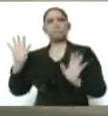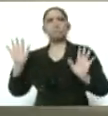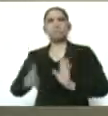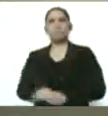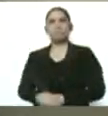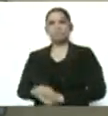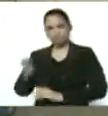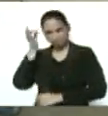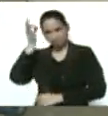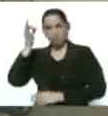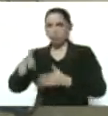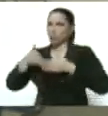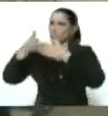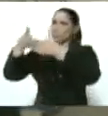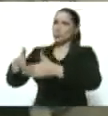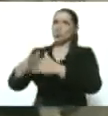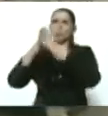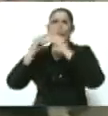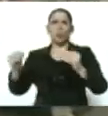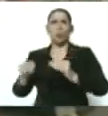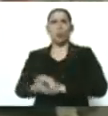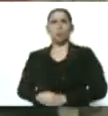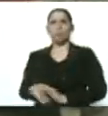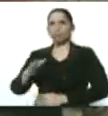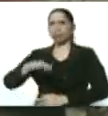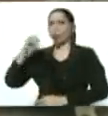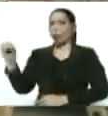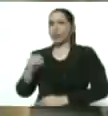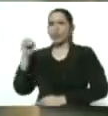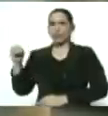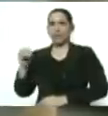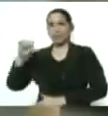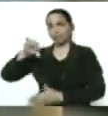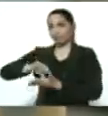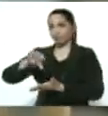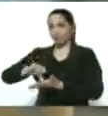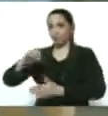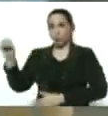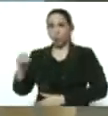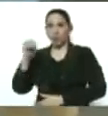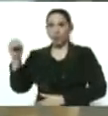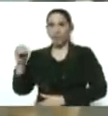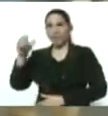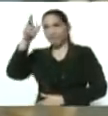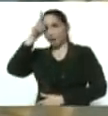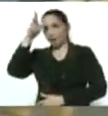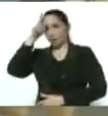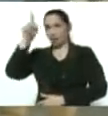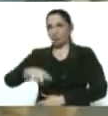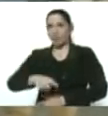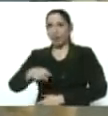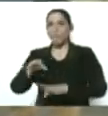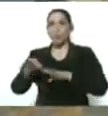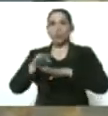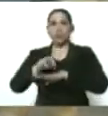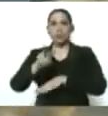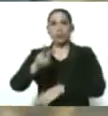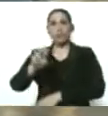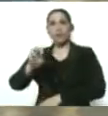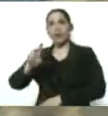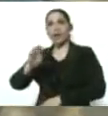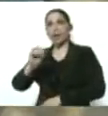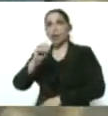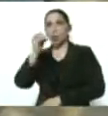Puerto Cabello, Morón, toda la parte oriental, inclusive del eje oriental de Falcón y parte del municipio Veroa, del municipio